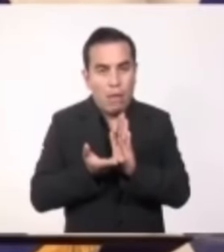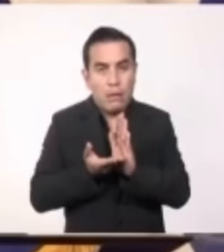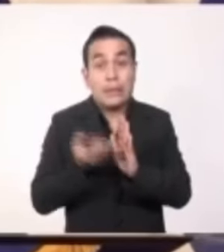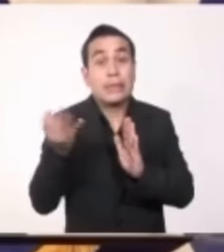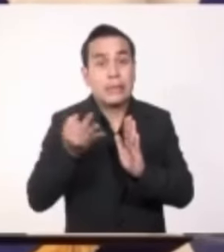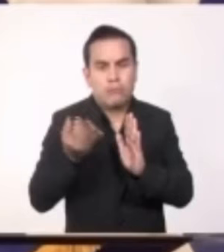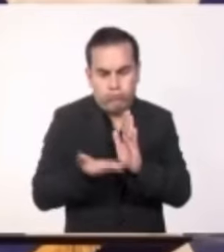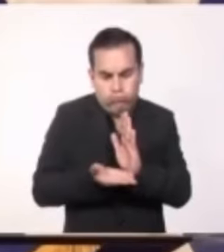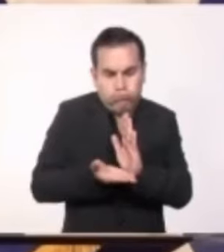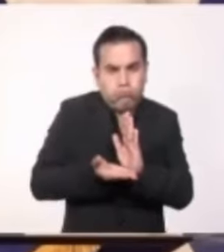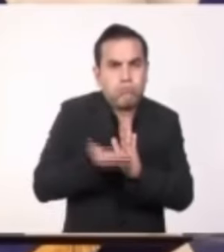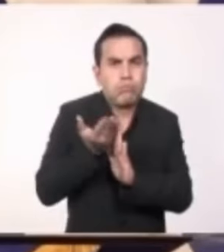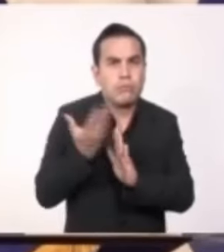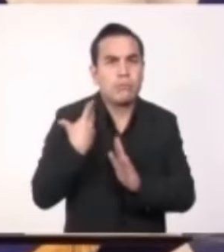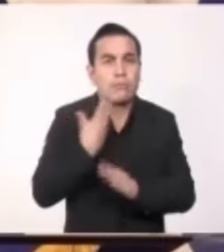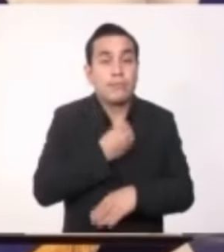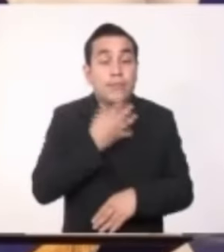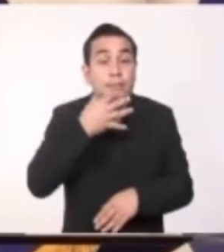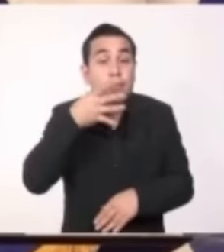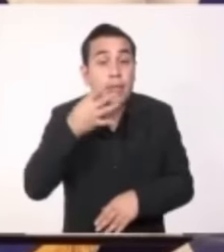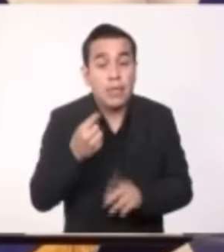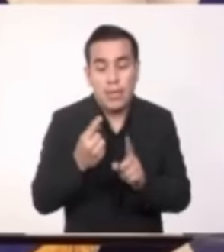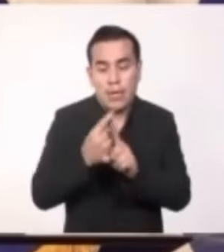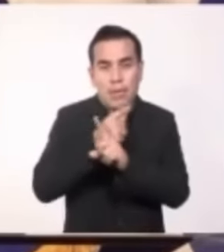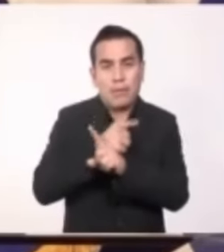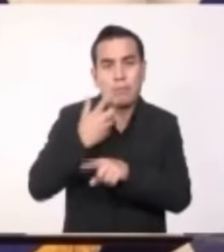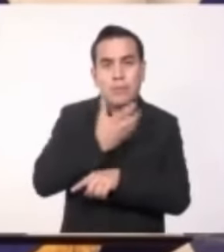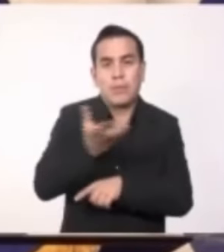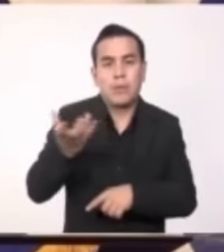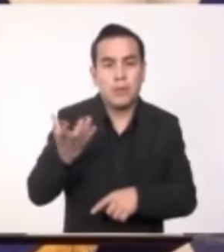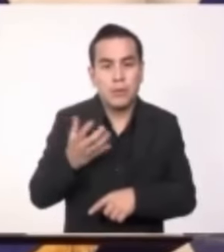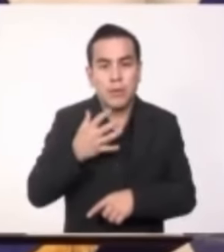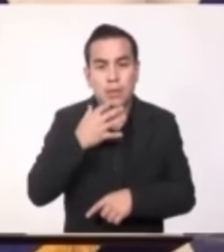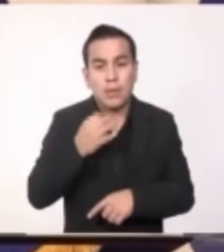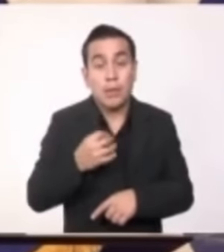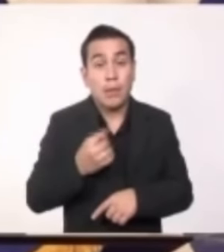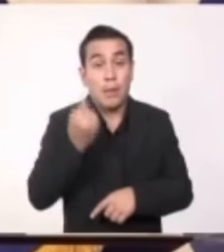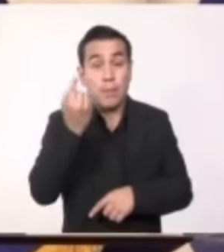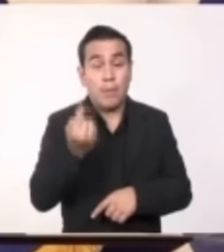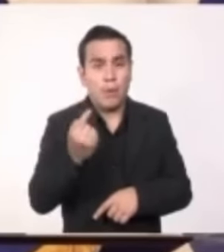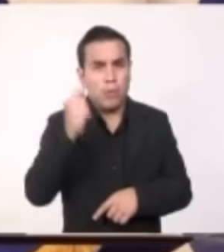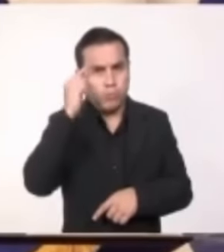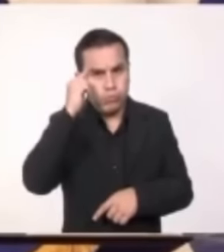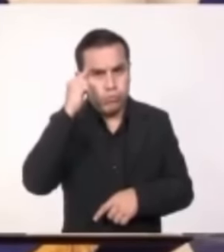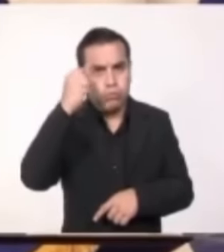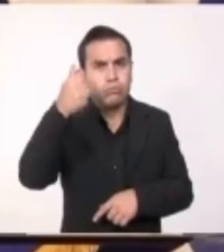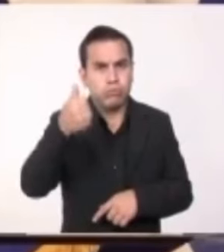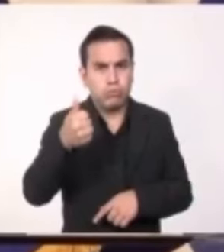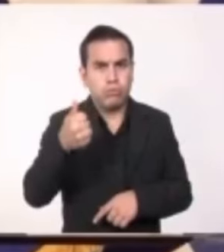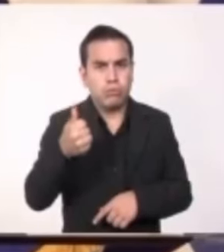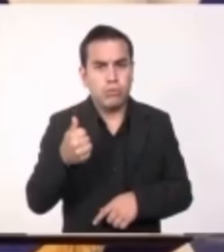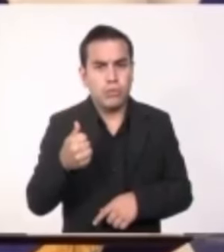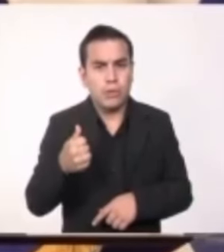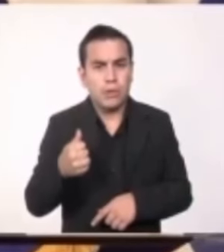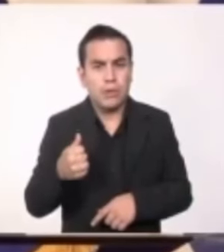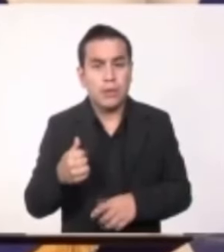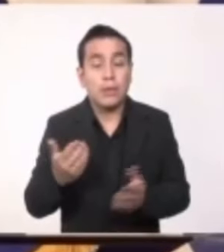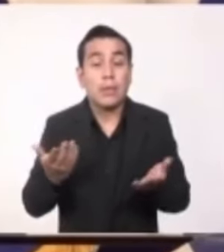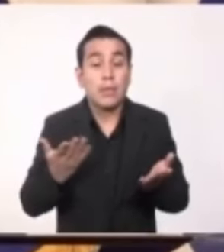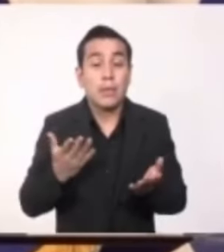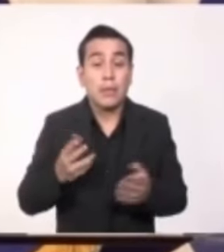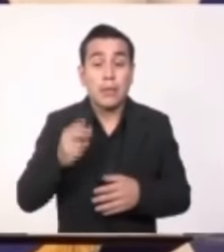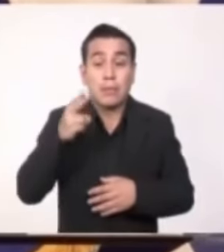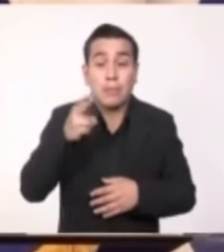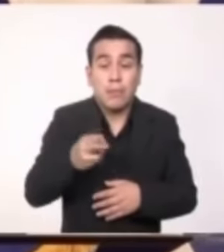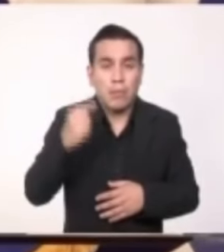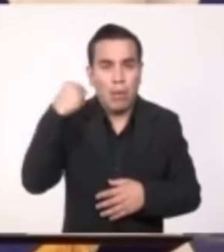desarrollar porque tenemos que cambiar dijo un hombre muy inteligente una vez que es la definición de locura de hacer